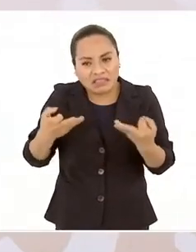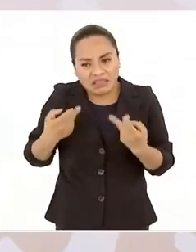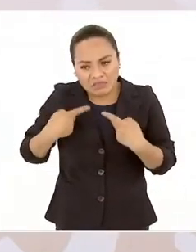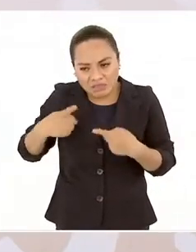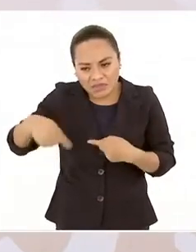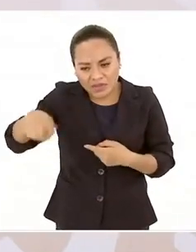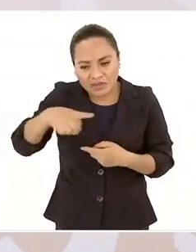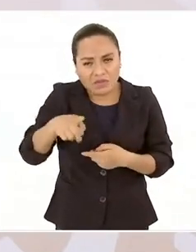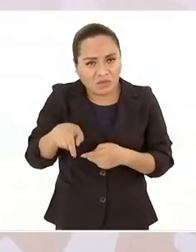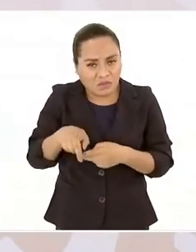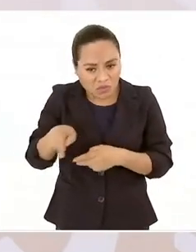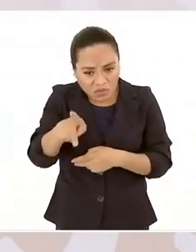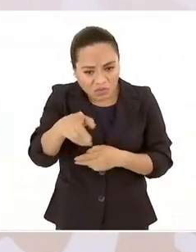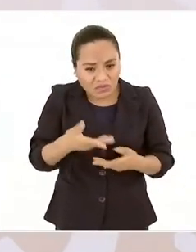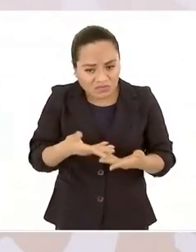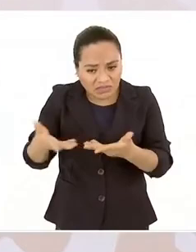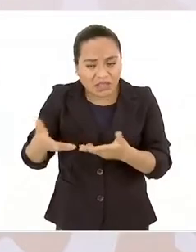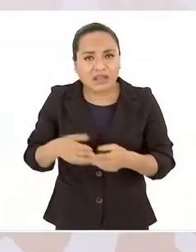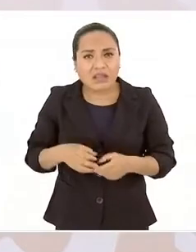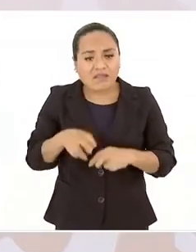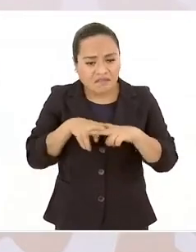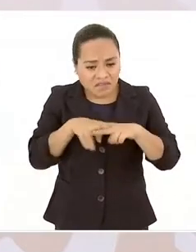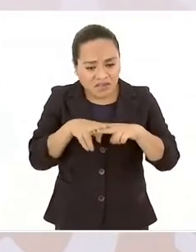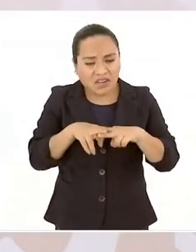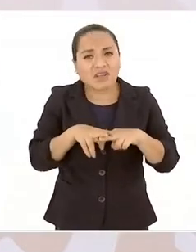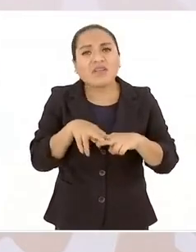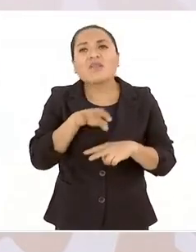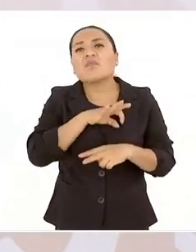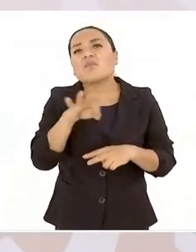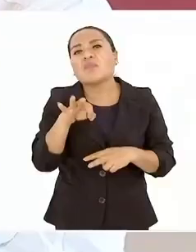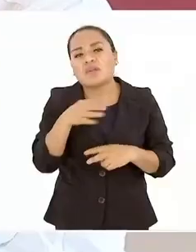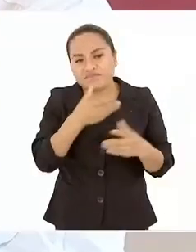recuperaron los ferrocarriles y este nuevo